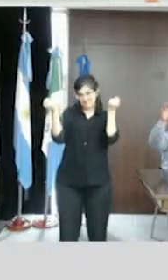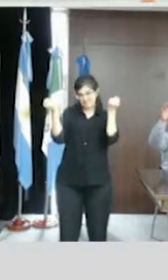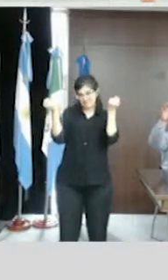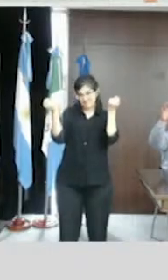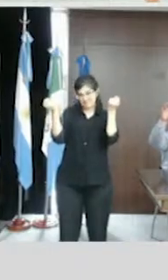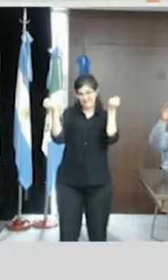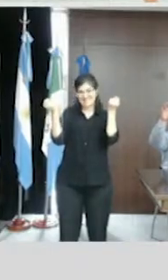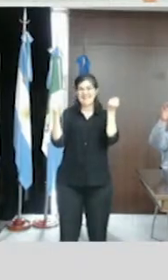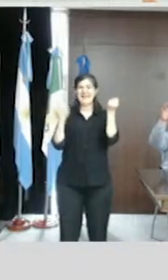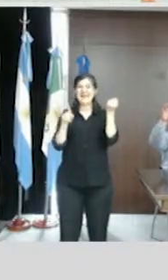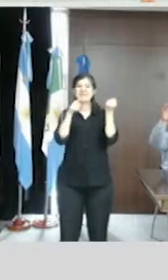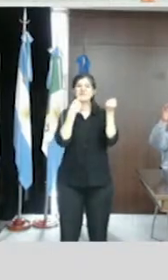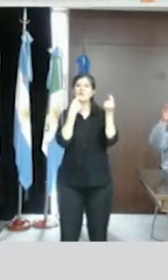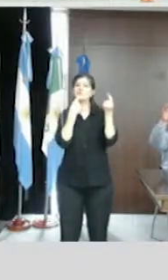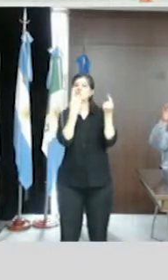Espere, no se apure.